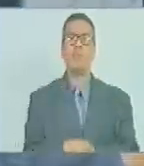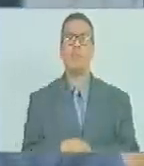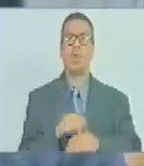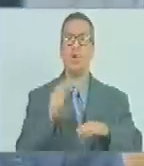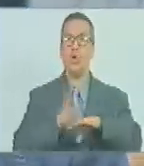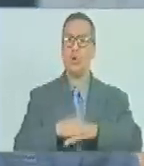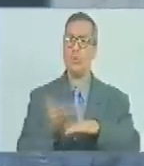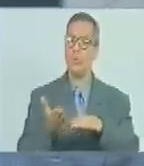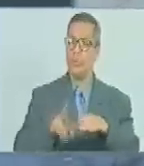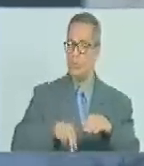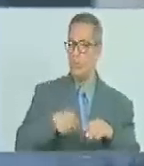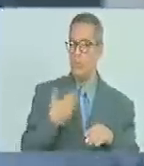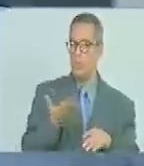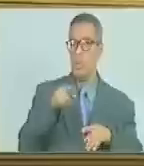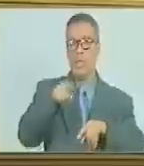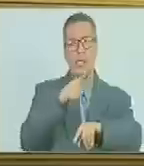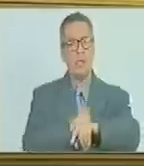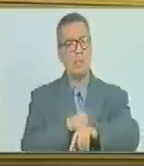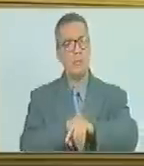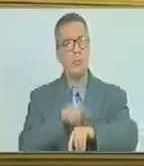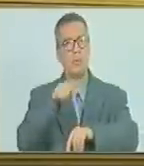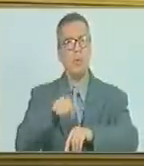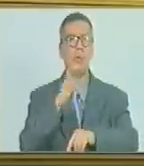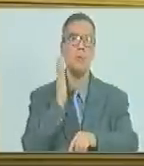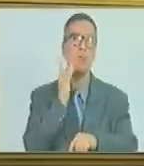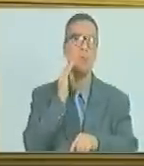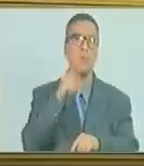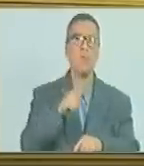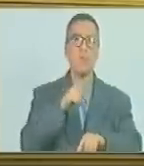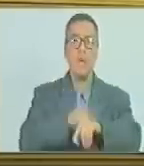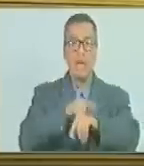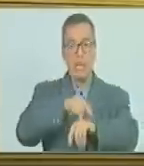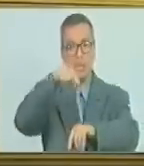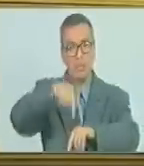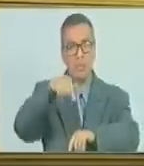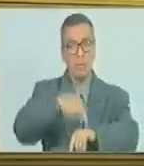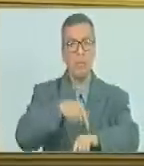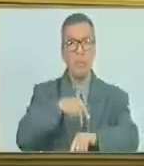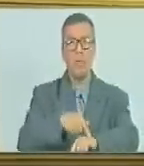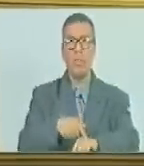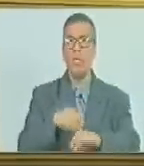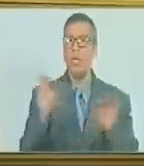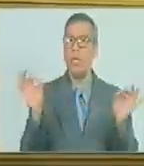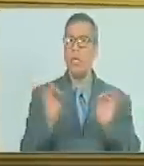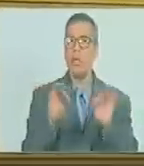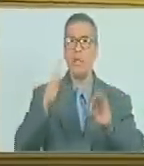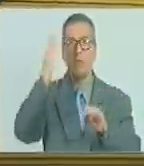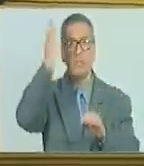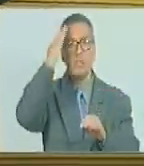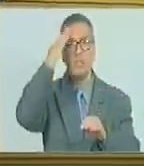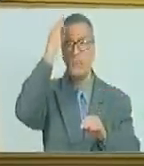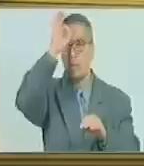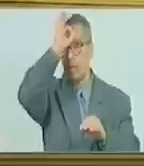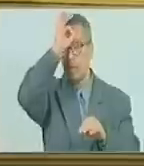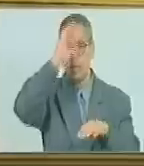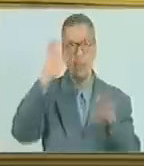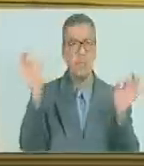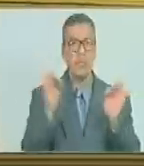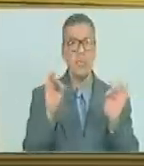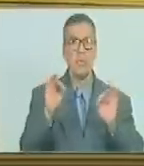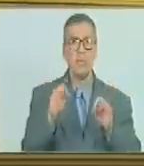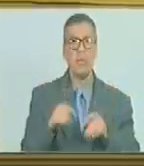¿Cómo es posible que a estas alturas, en este momento, todavía no se sepa, a menos que sea